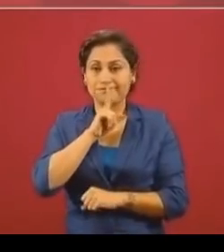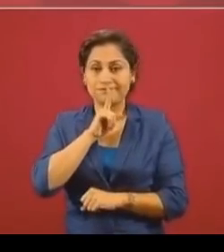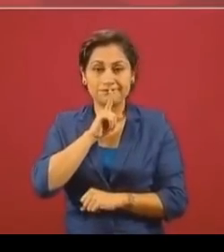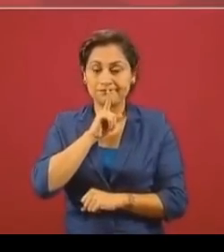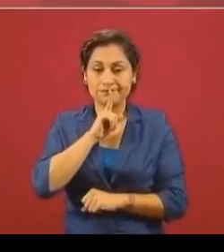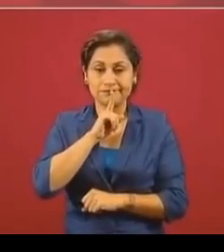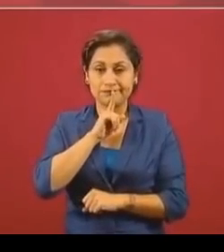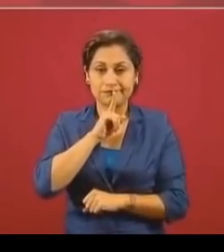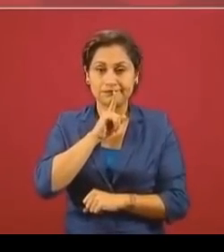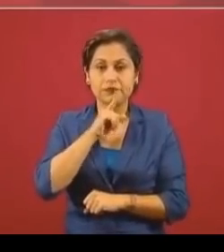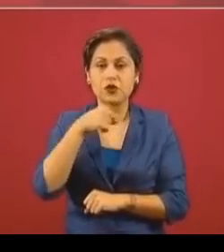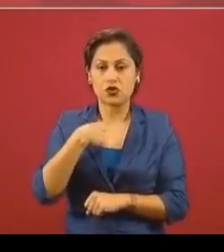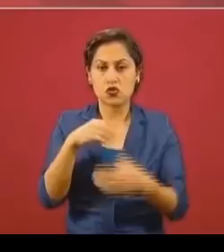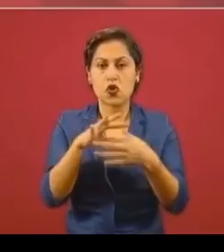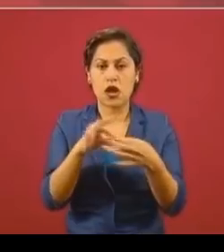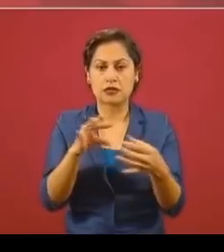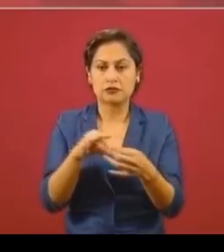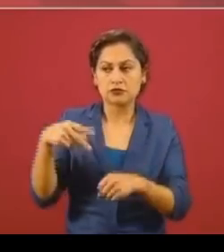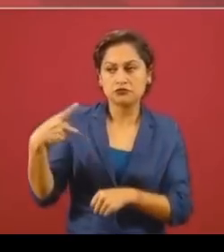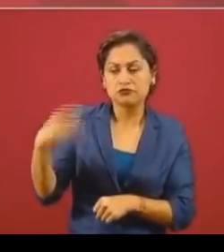ese criterio,